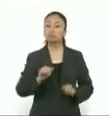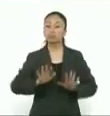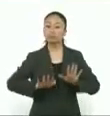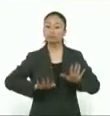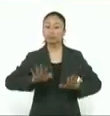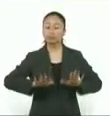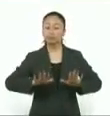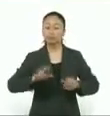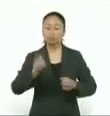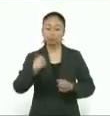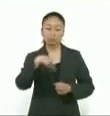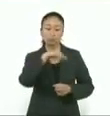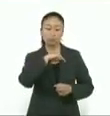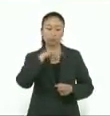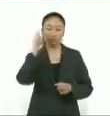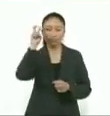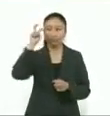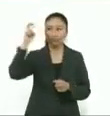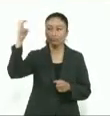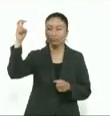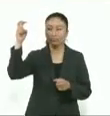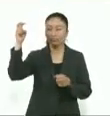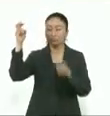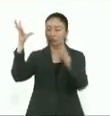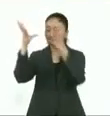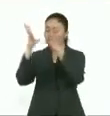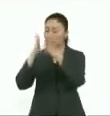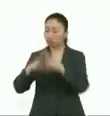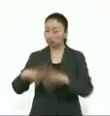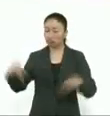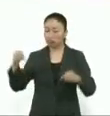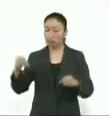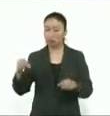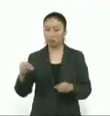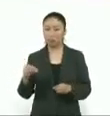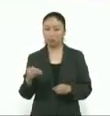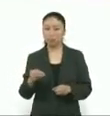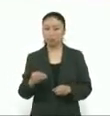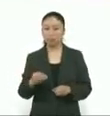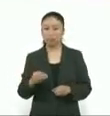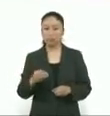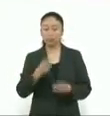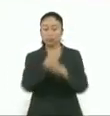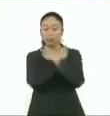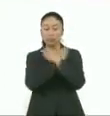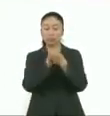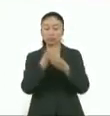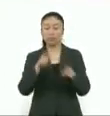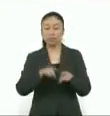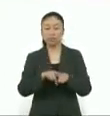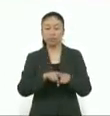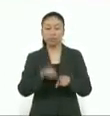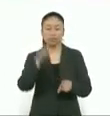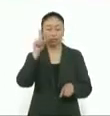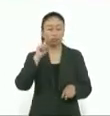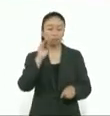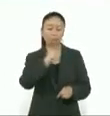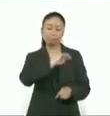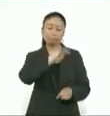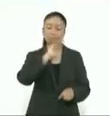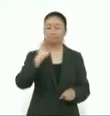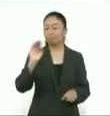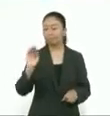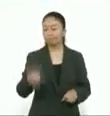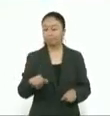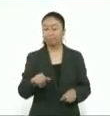nuestros sueños y se calcinaron los huesos de muchas hermanas que se convirtieron en cruces sin nombre en los